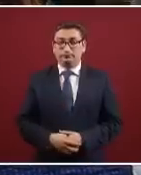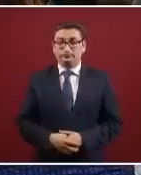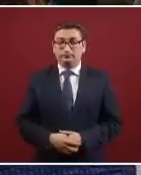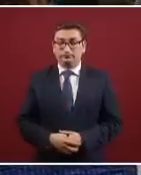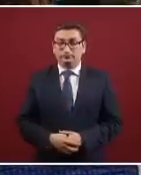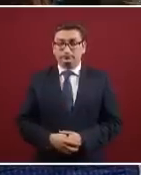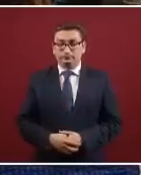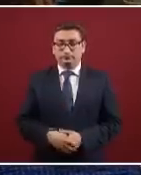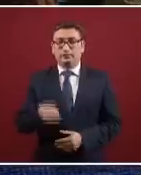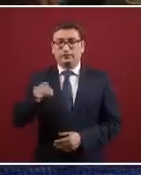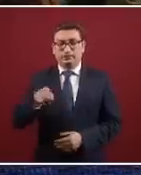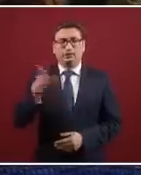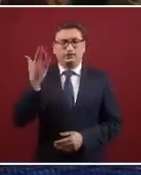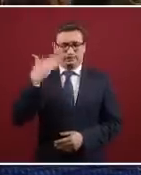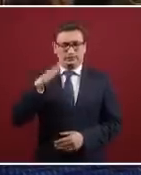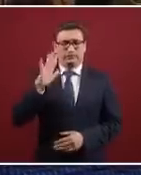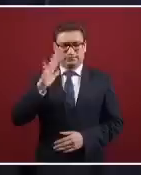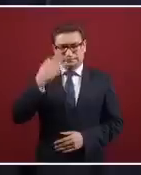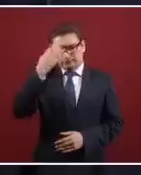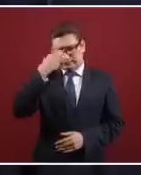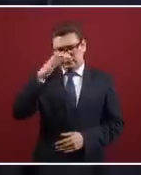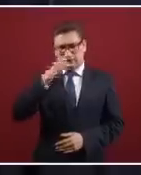ya fue gobernador,